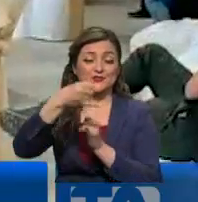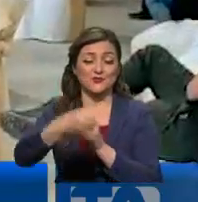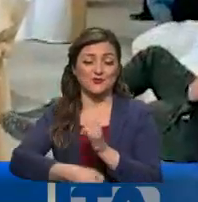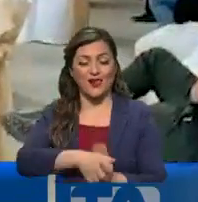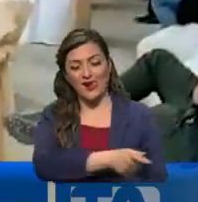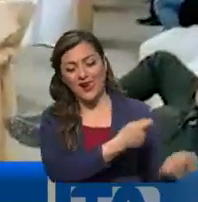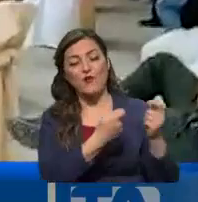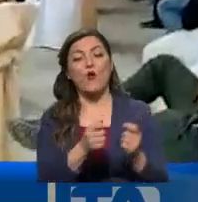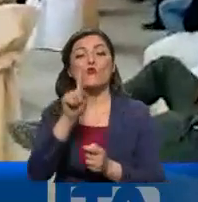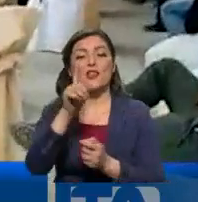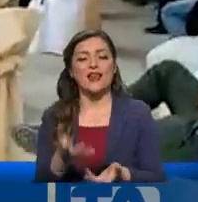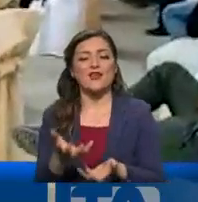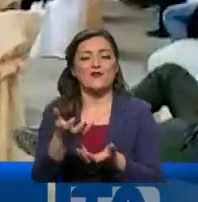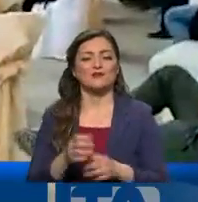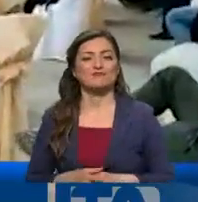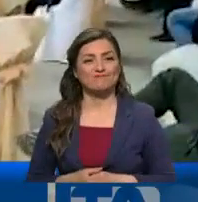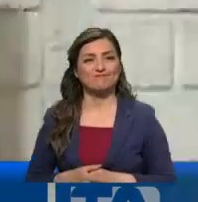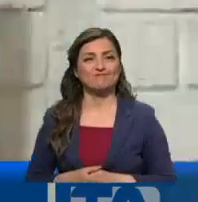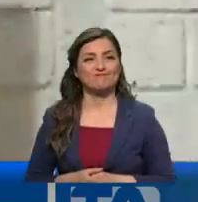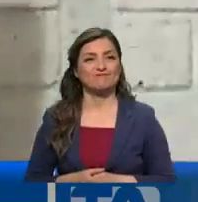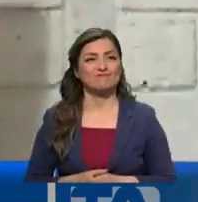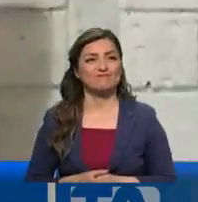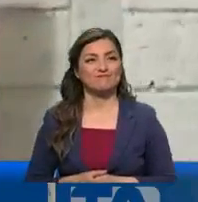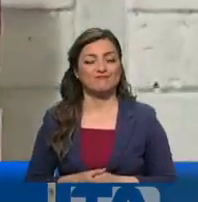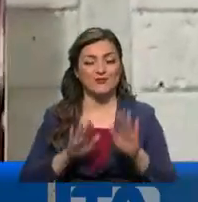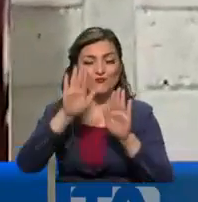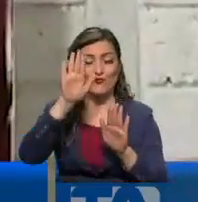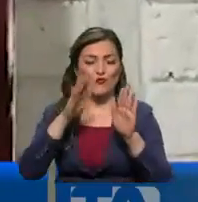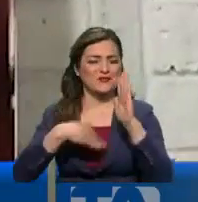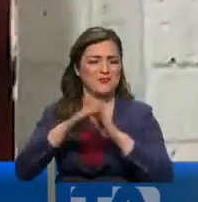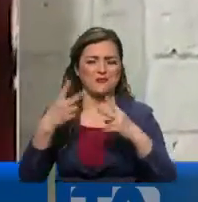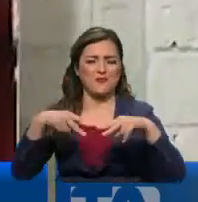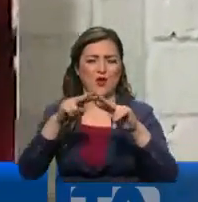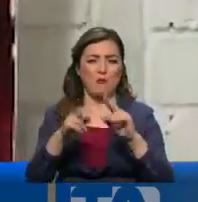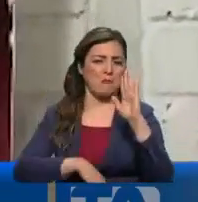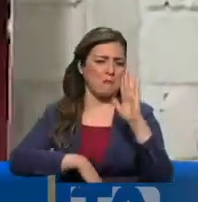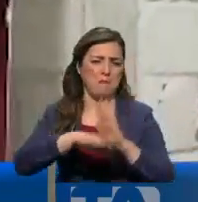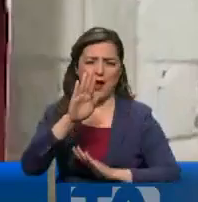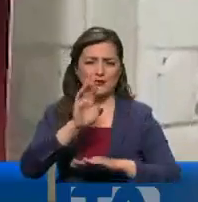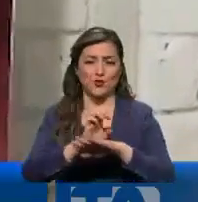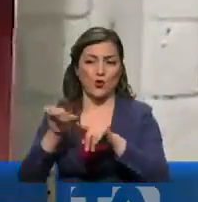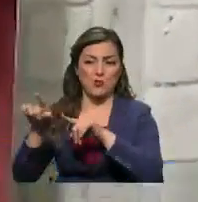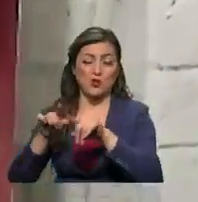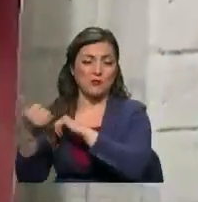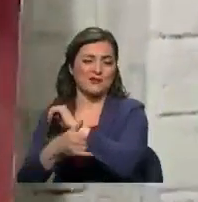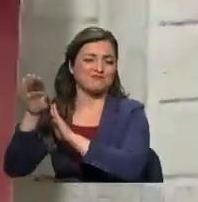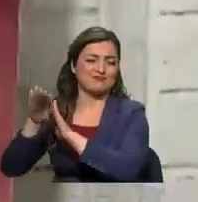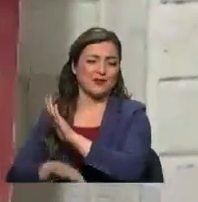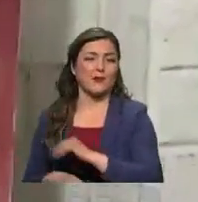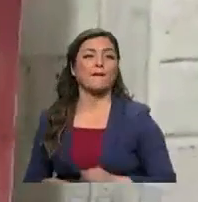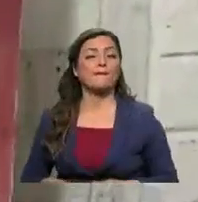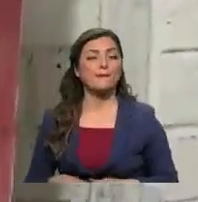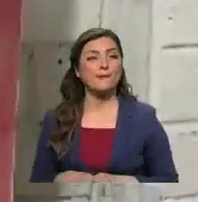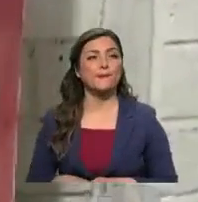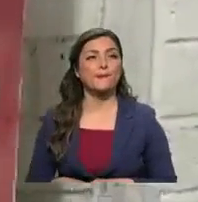$70.25 por cada libra de café, lo que superó lo pagado en subasta electrónica a otros países competidores de la región. En Loja,